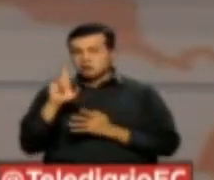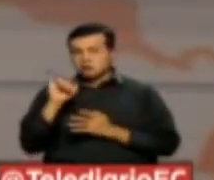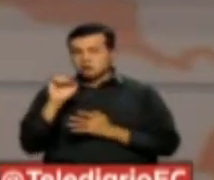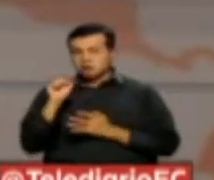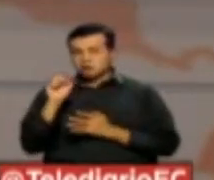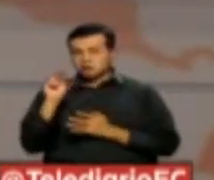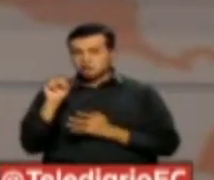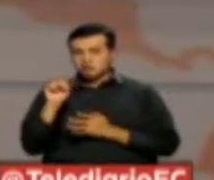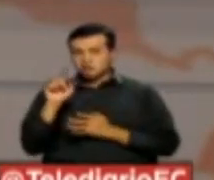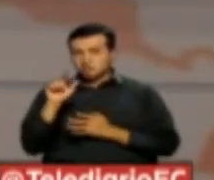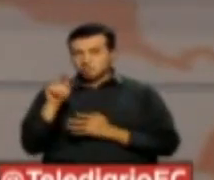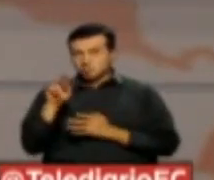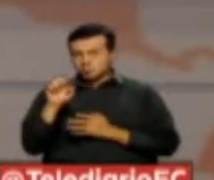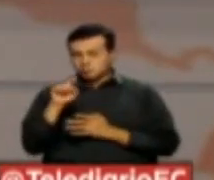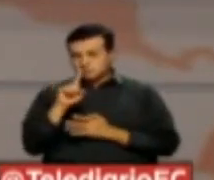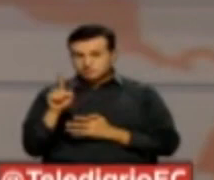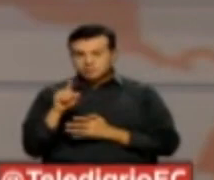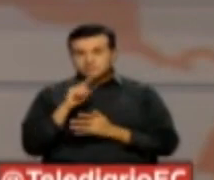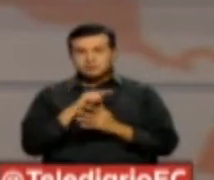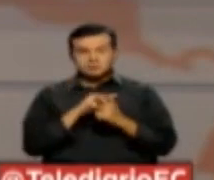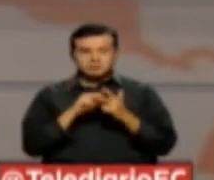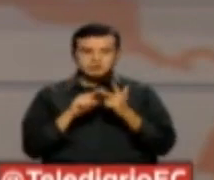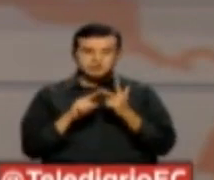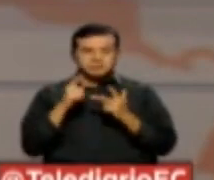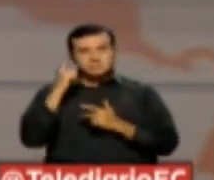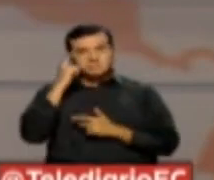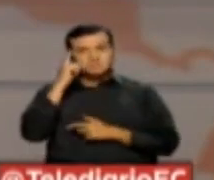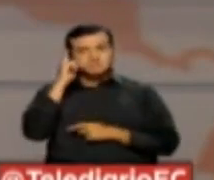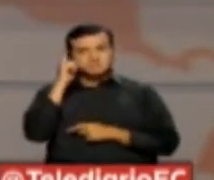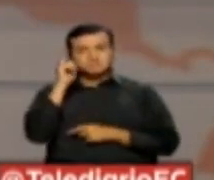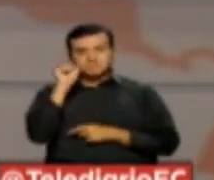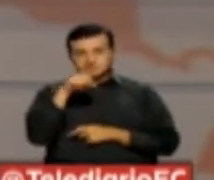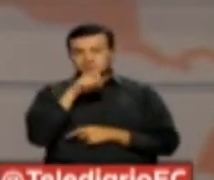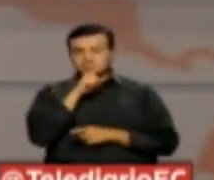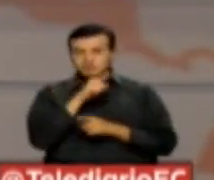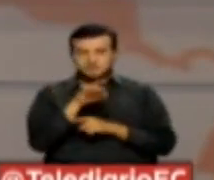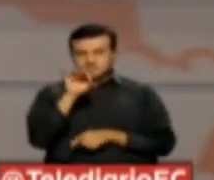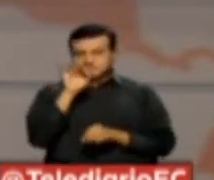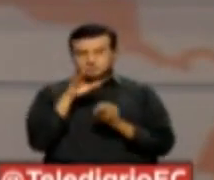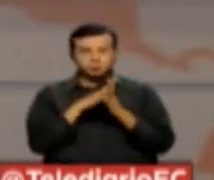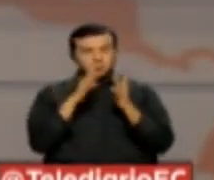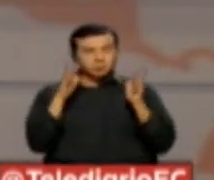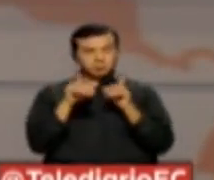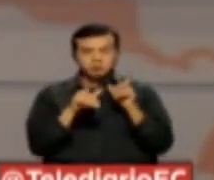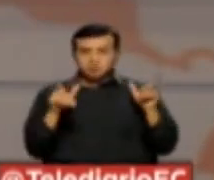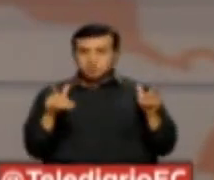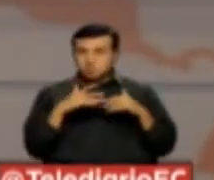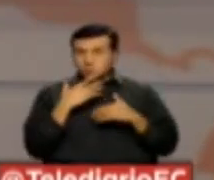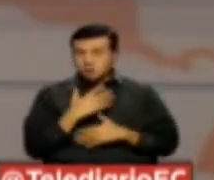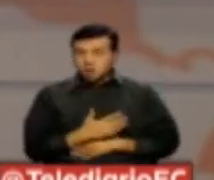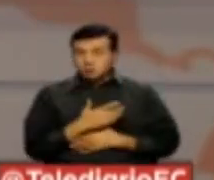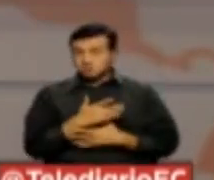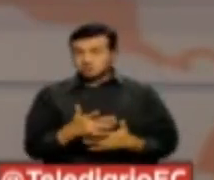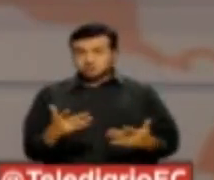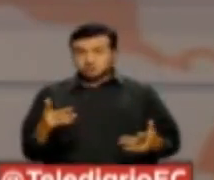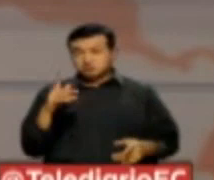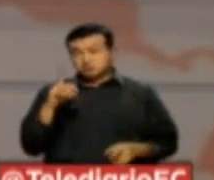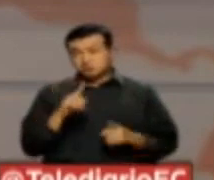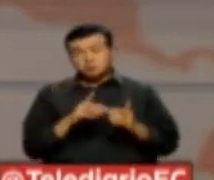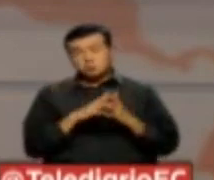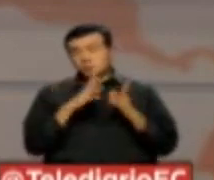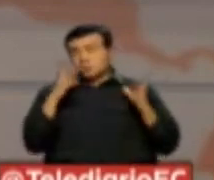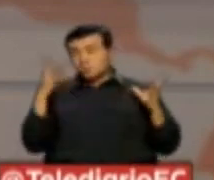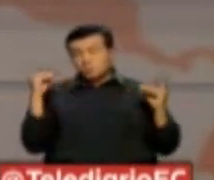lópez de surf y entonces creo que si se tiene de donde escoger hay grandes personajes quedaron fuera